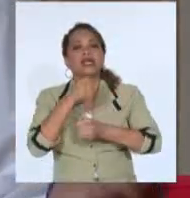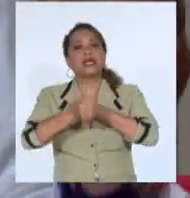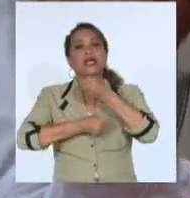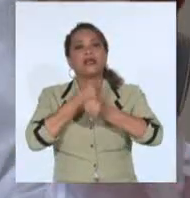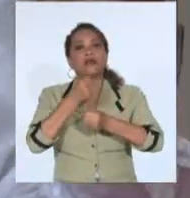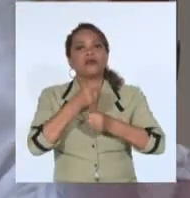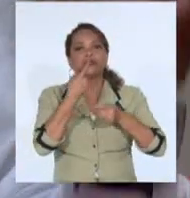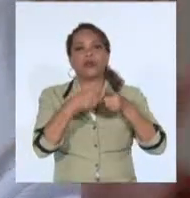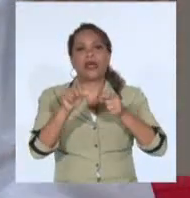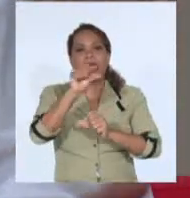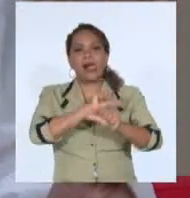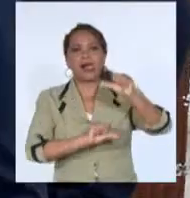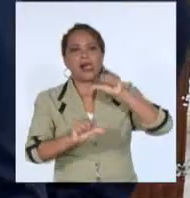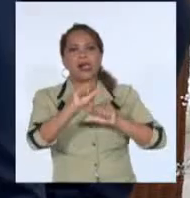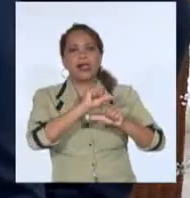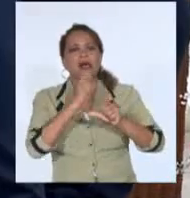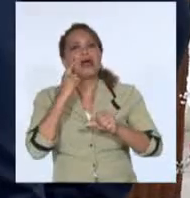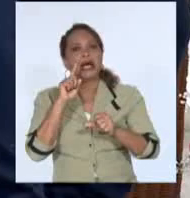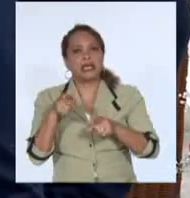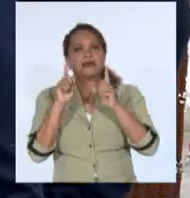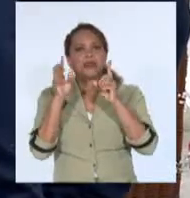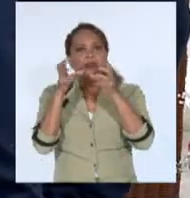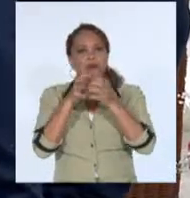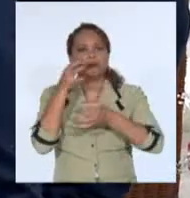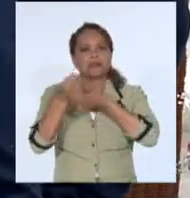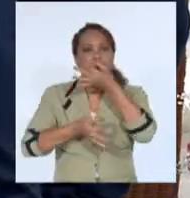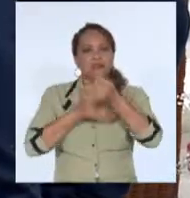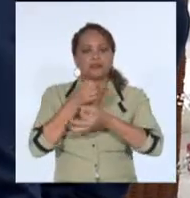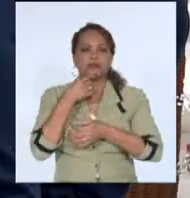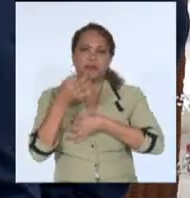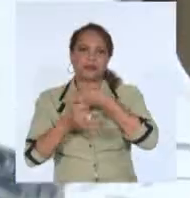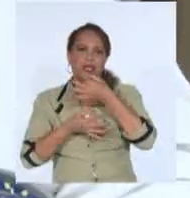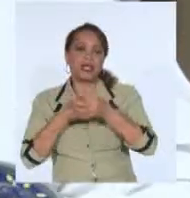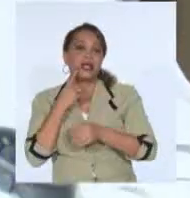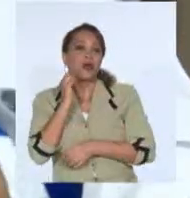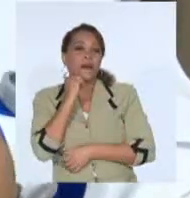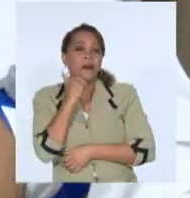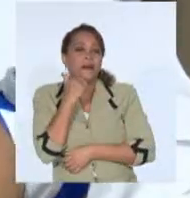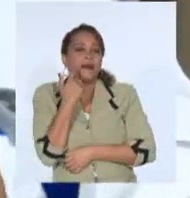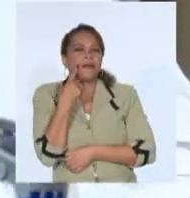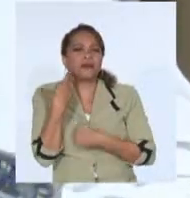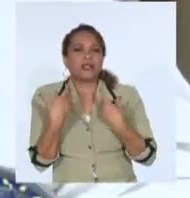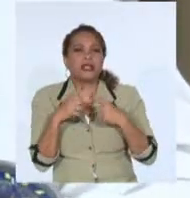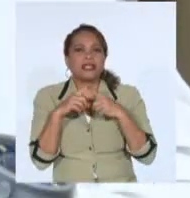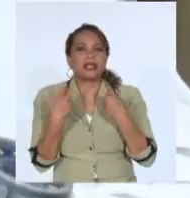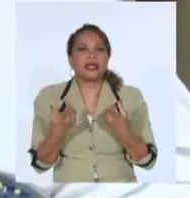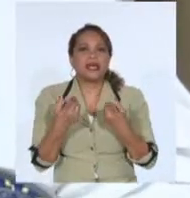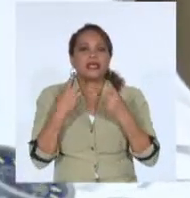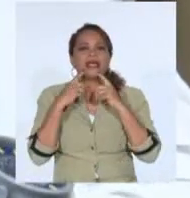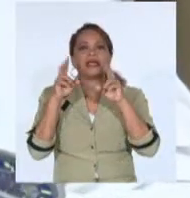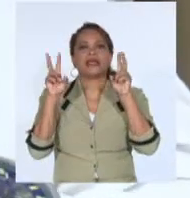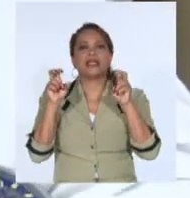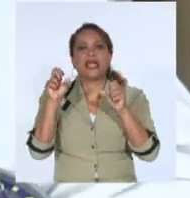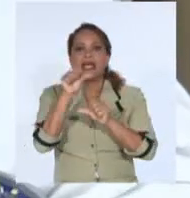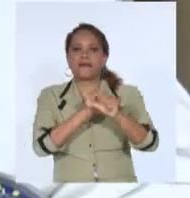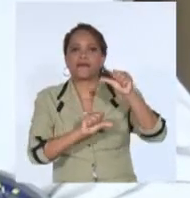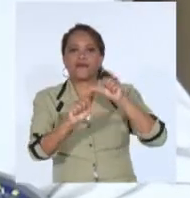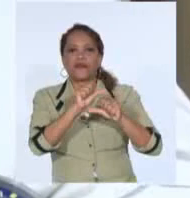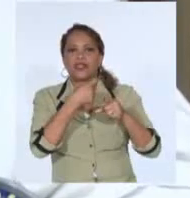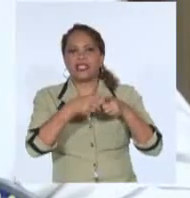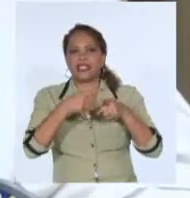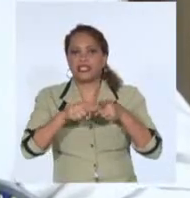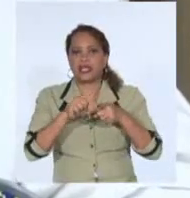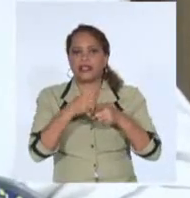fórmulas se evidenciaron en el encuentro. Lo más importante es el tema de fertilizante, el desarrollo de